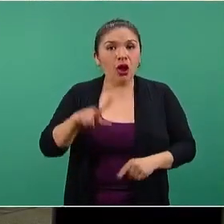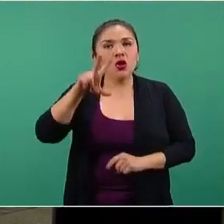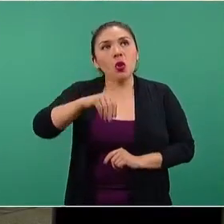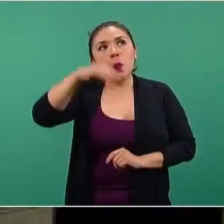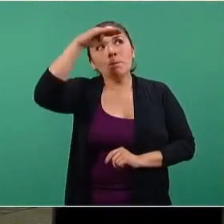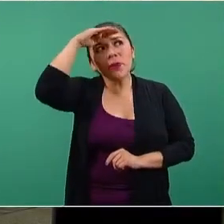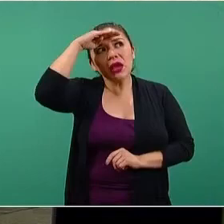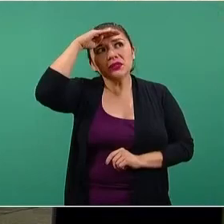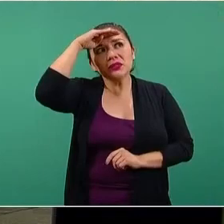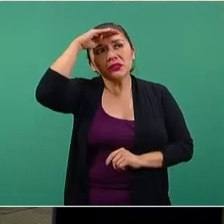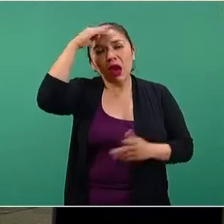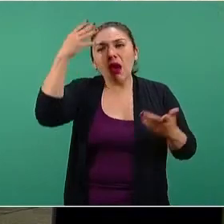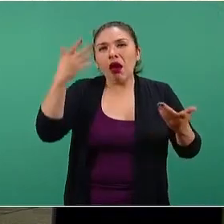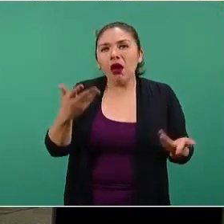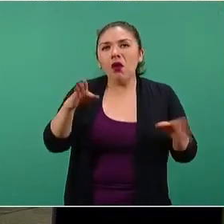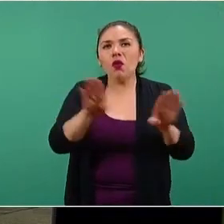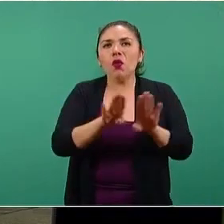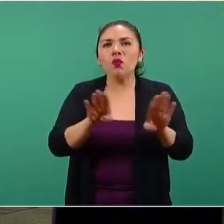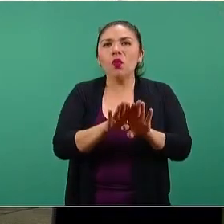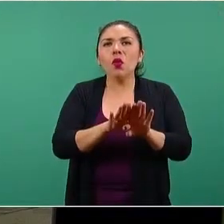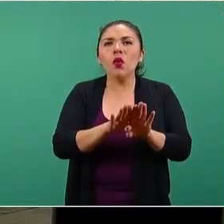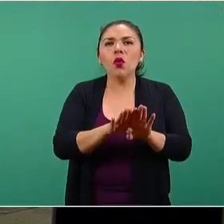quede con ideas,